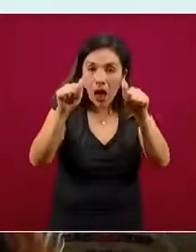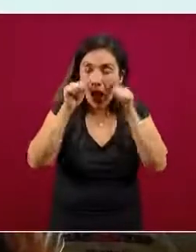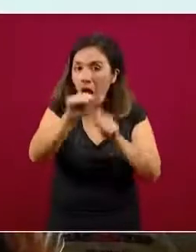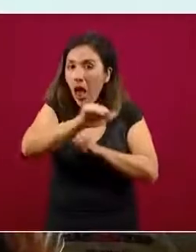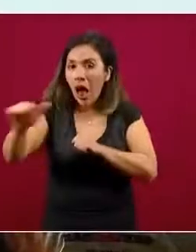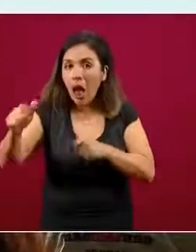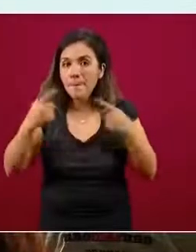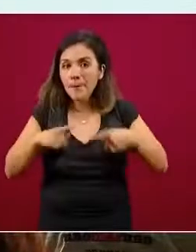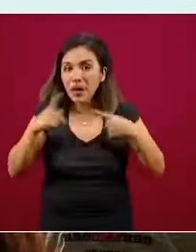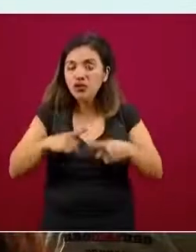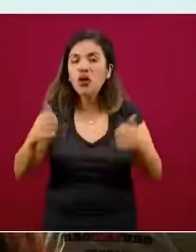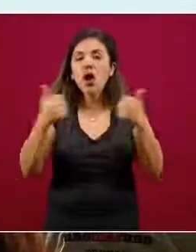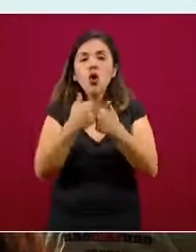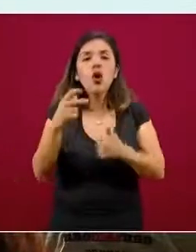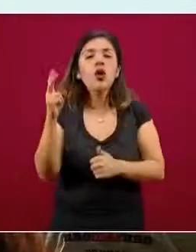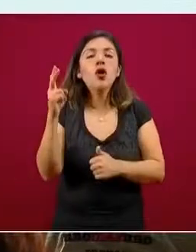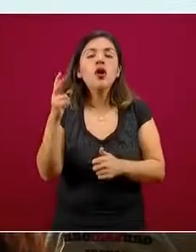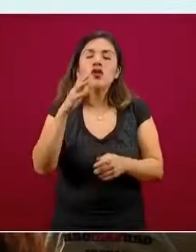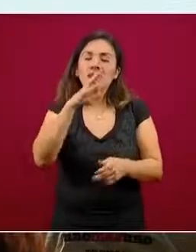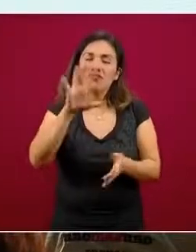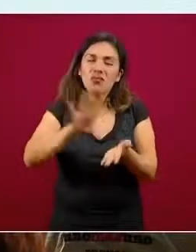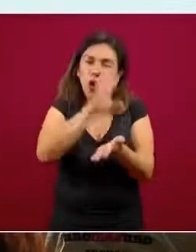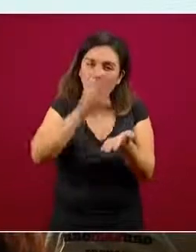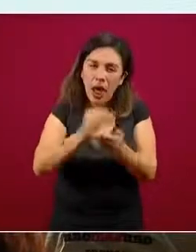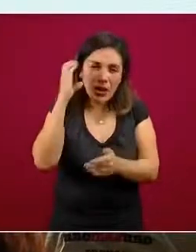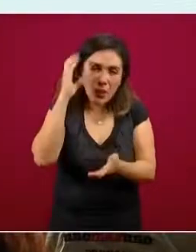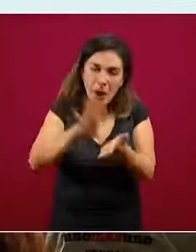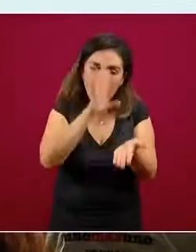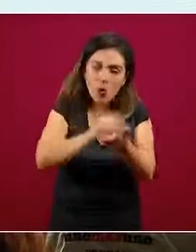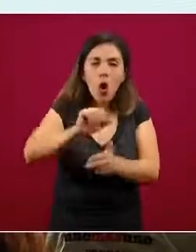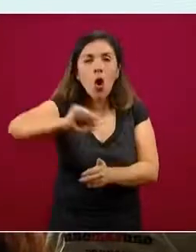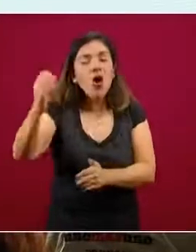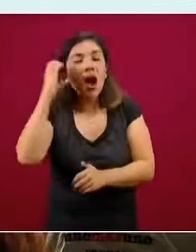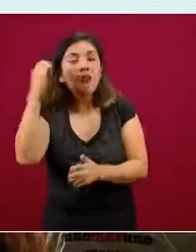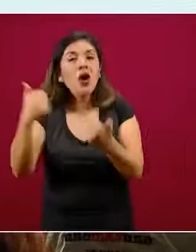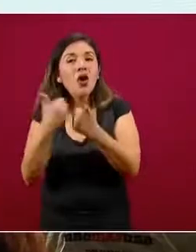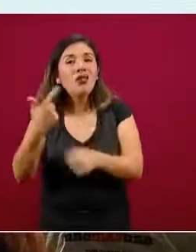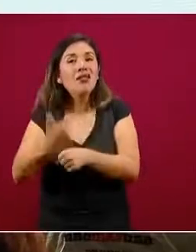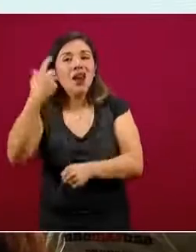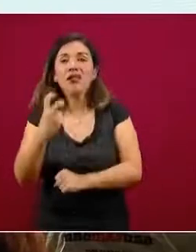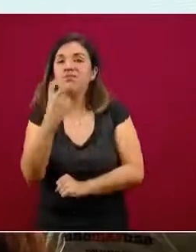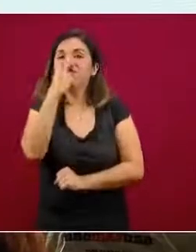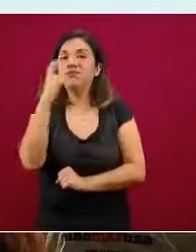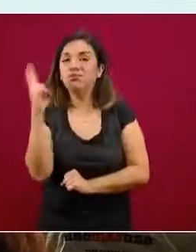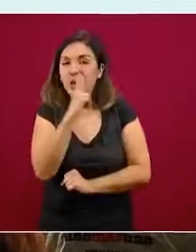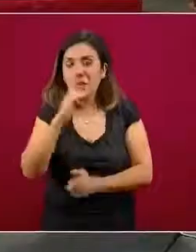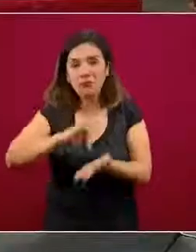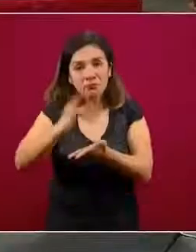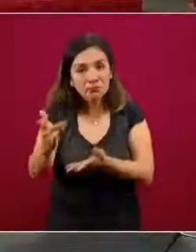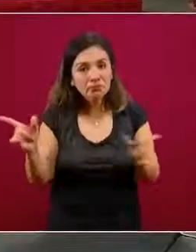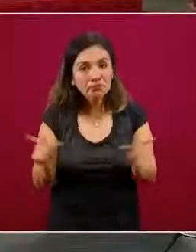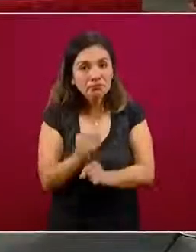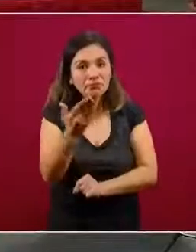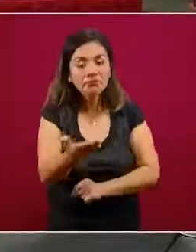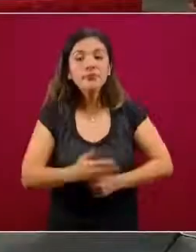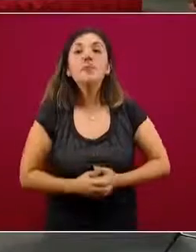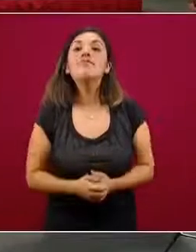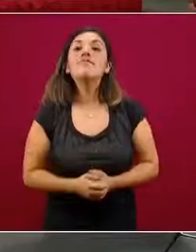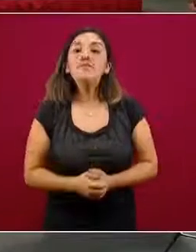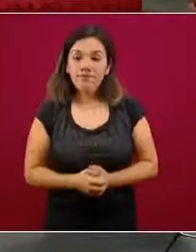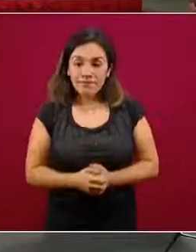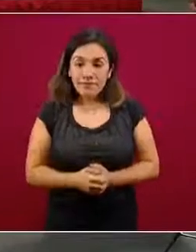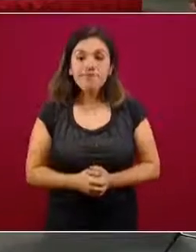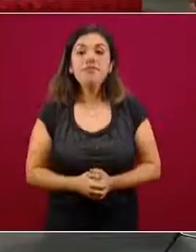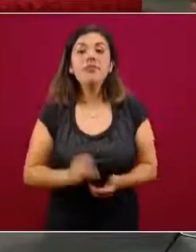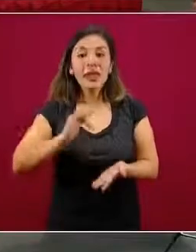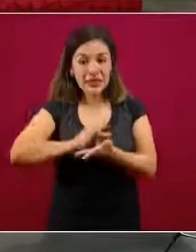general, camas con ventilador para la necesidad que tienen las personas en cada una de las entidades. Muchas gracias. Gracias, doctor José